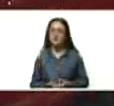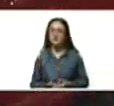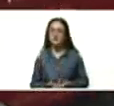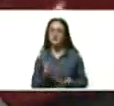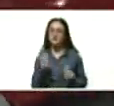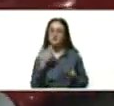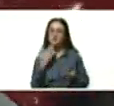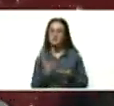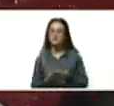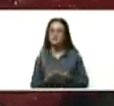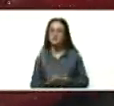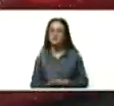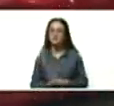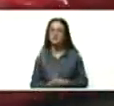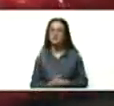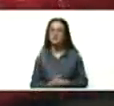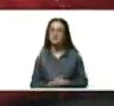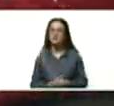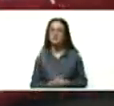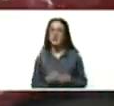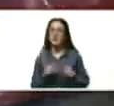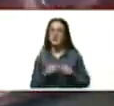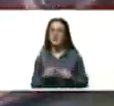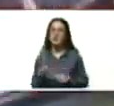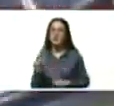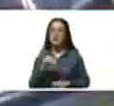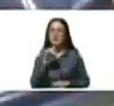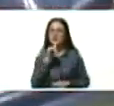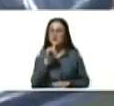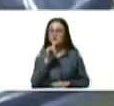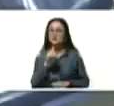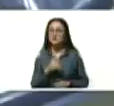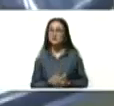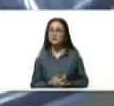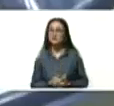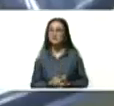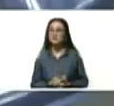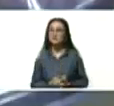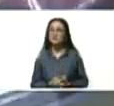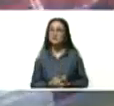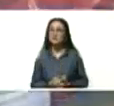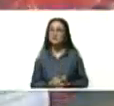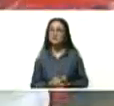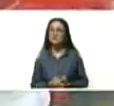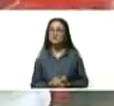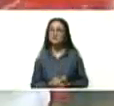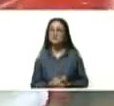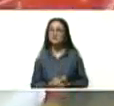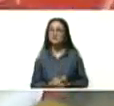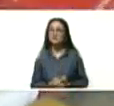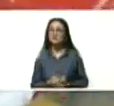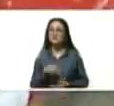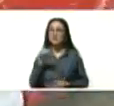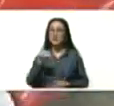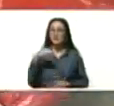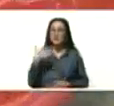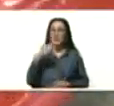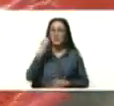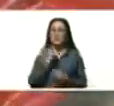gracias, compañero. Carlos, continuamos. ¿Qué más tenemos por aquí, Carlos? ¿Qué me enseñas aquí? Esto es un reto, presidente.